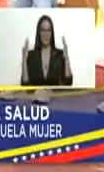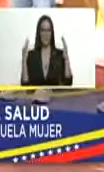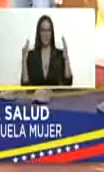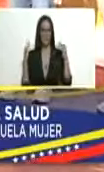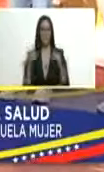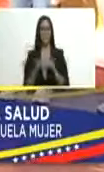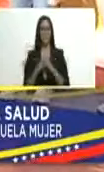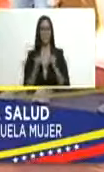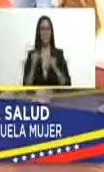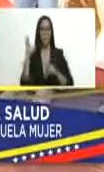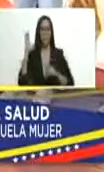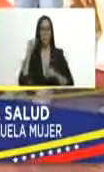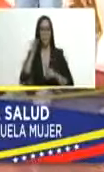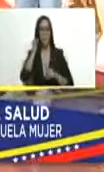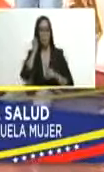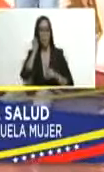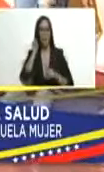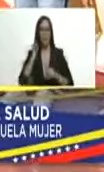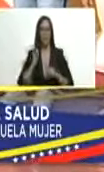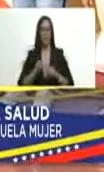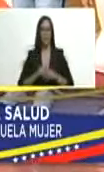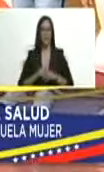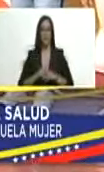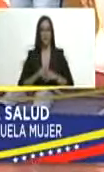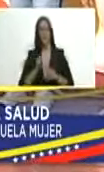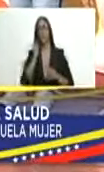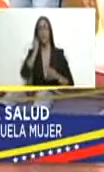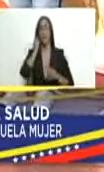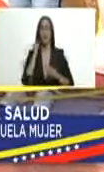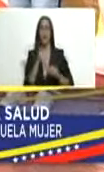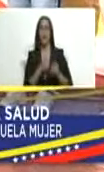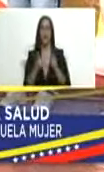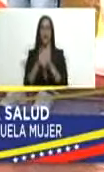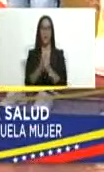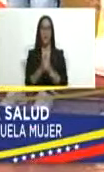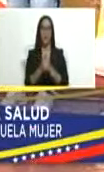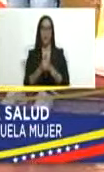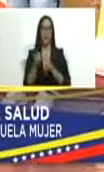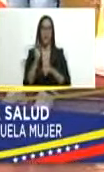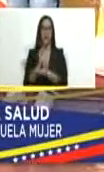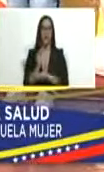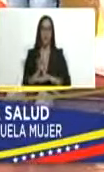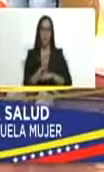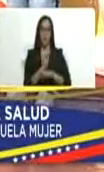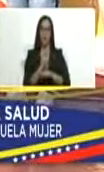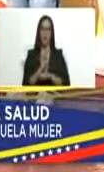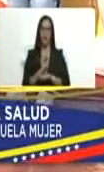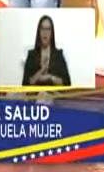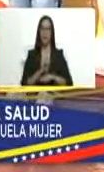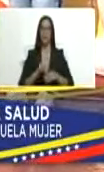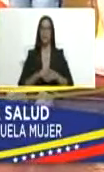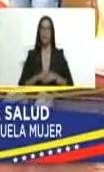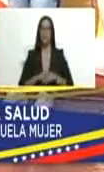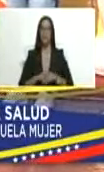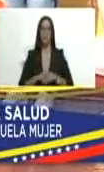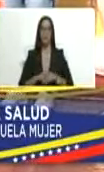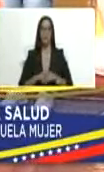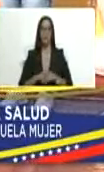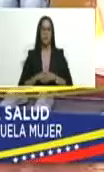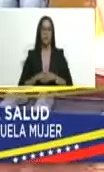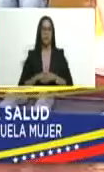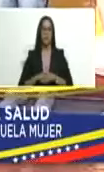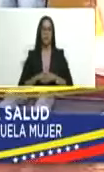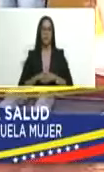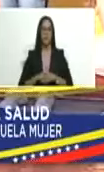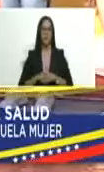país. Mujereros, mujer al frente para proteger a la mujer venezolana. Vértice 6, comunicación,